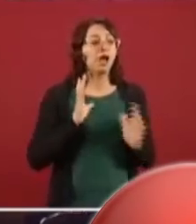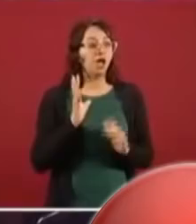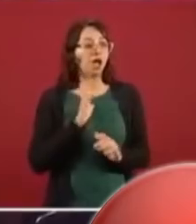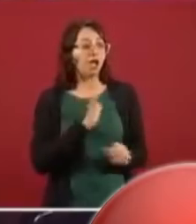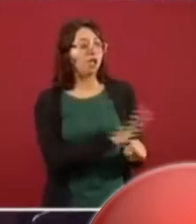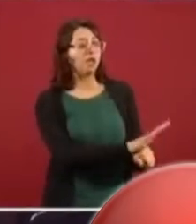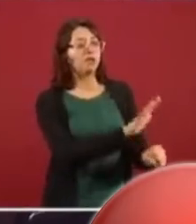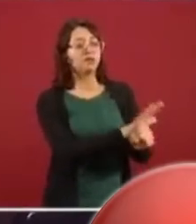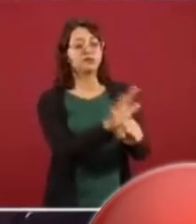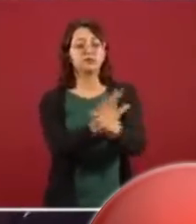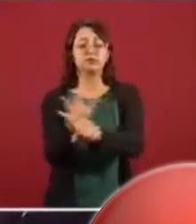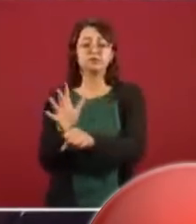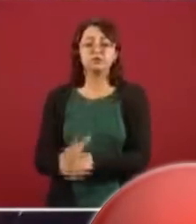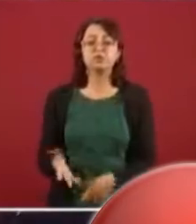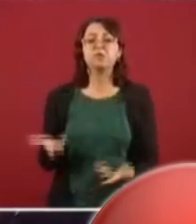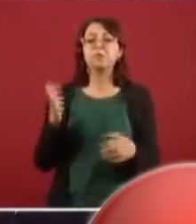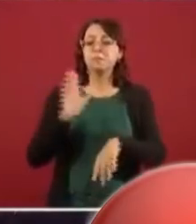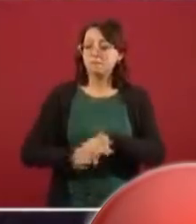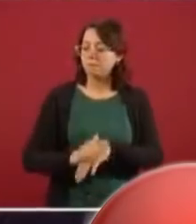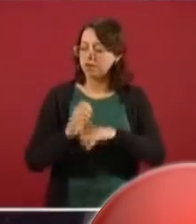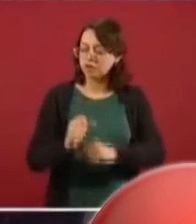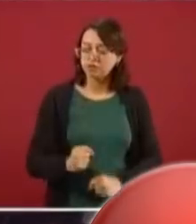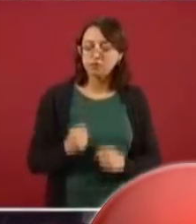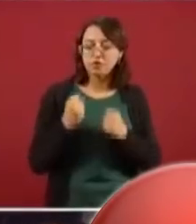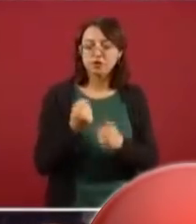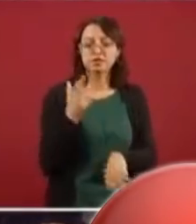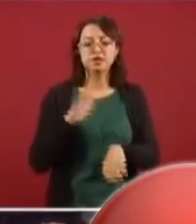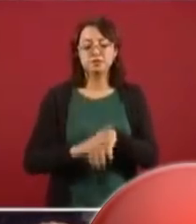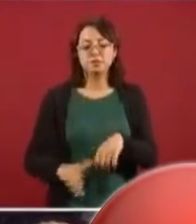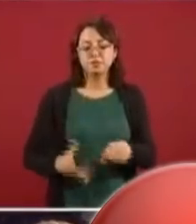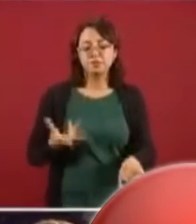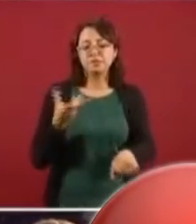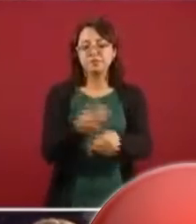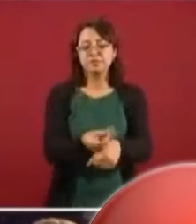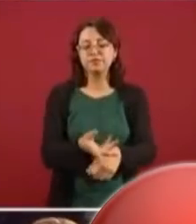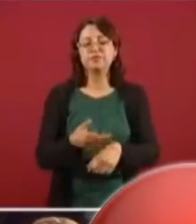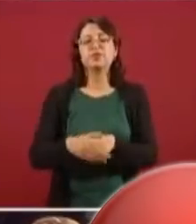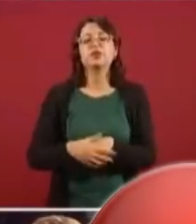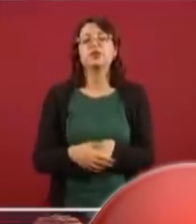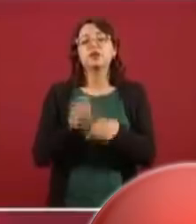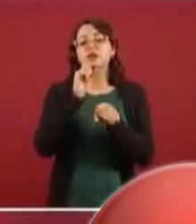¿sí? Y cómo reforzarla, y si se tienen